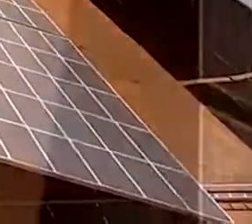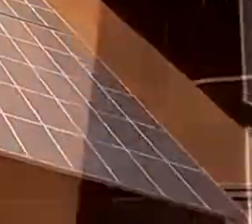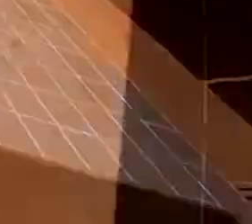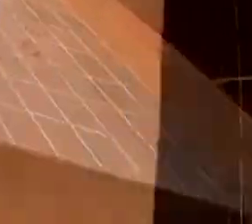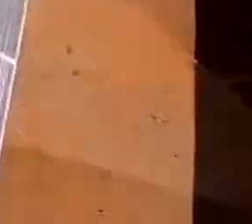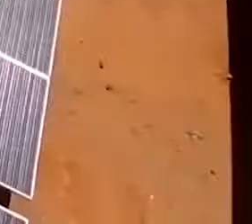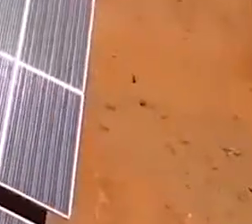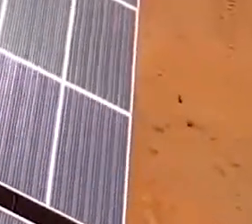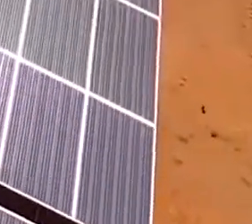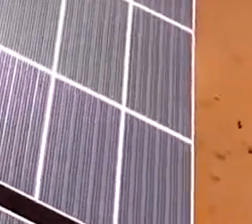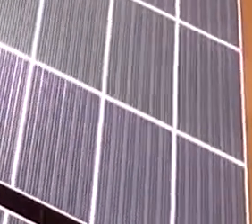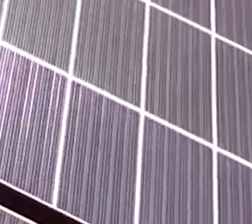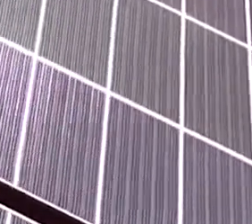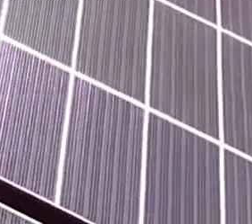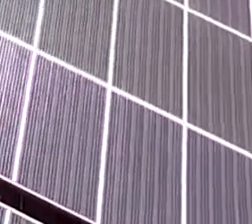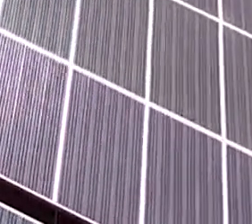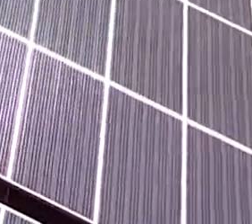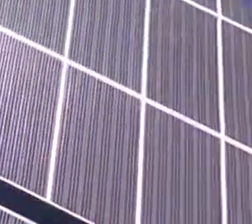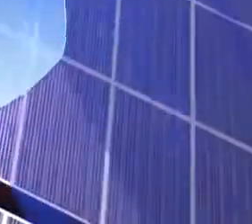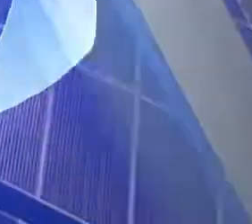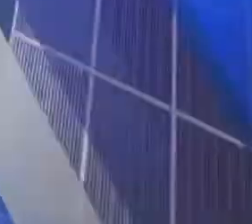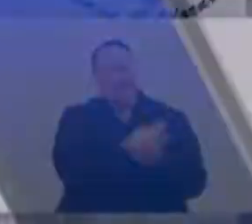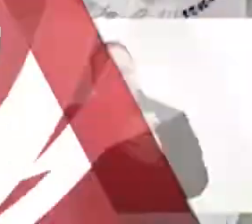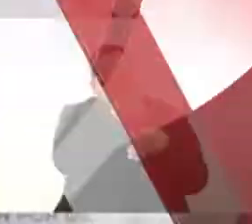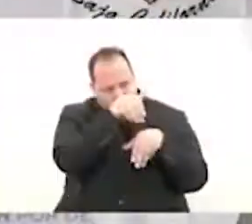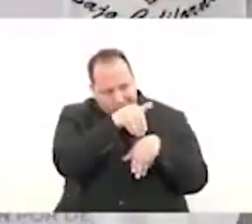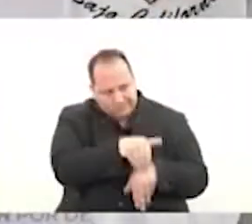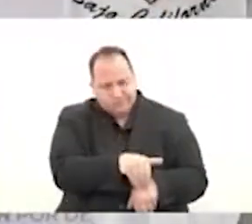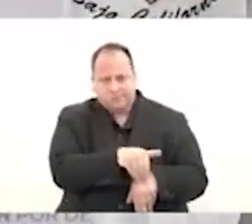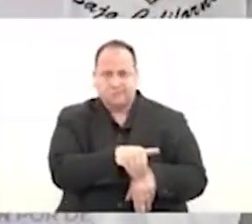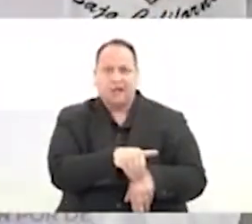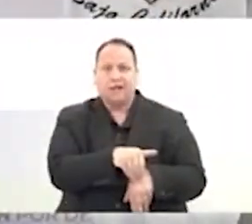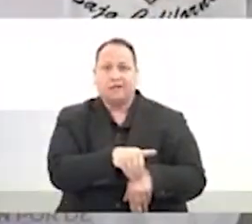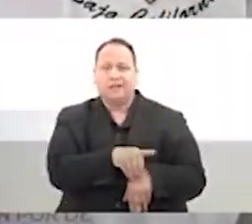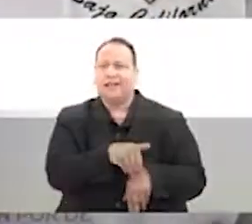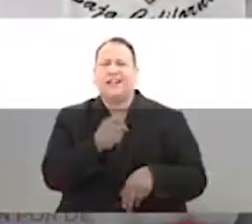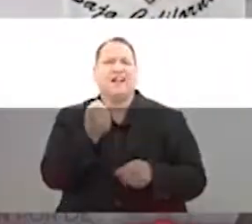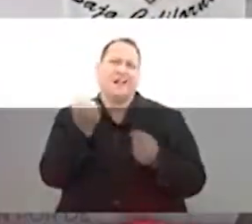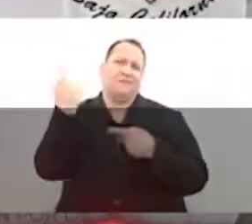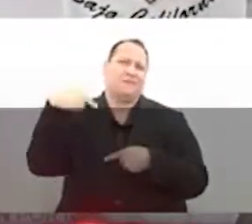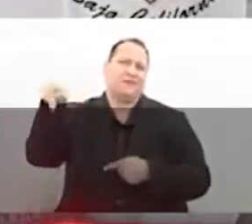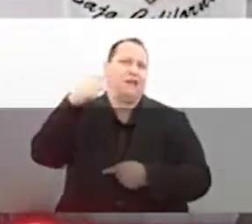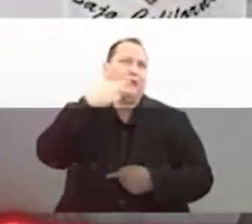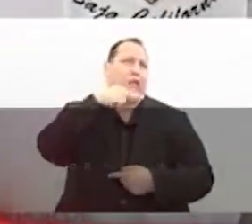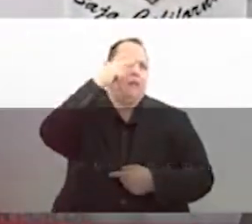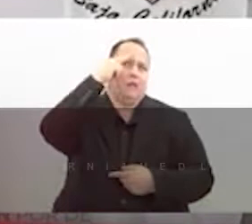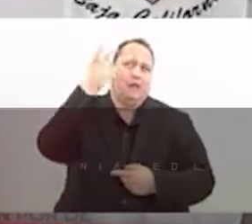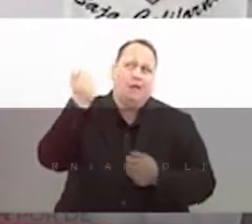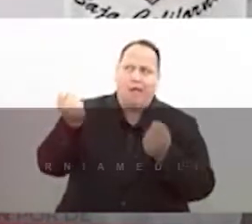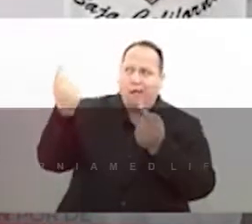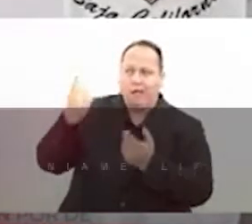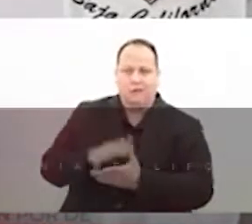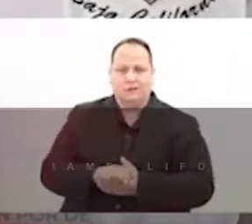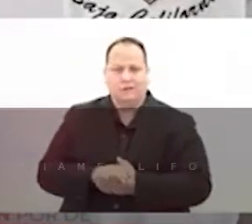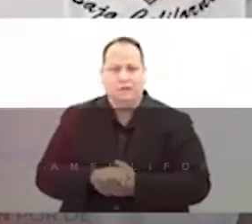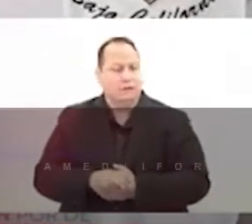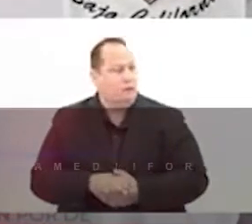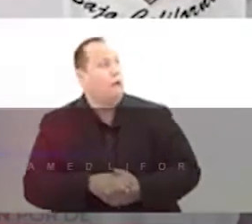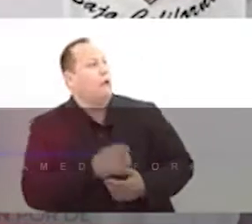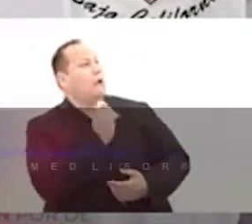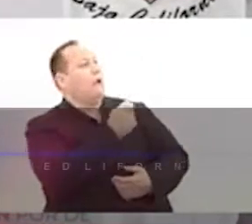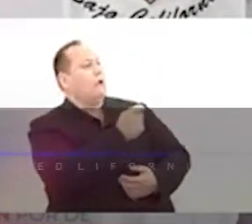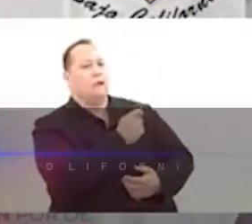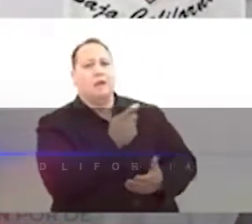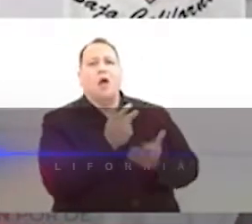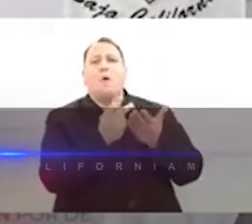proyectos, por lo que avaló la propuesta del Ejecutivo Federal. Hay gente sumamente ignorante en la materia y pues desconocen que ese tipo